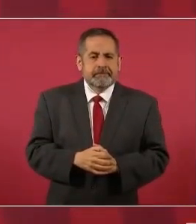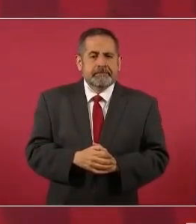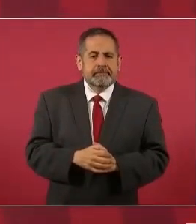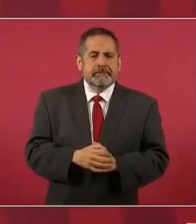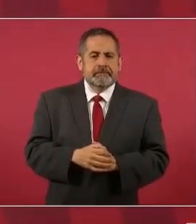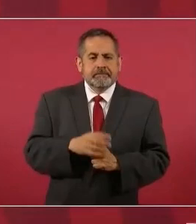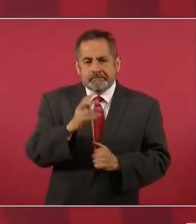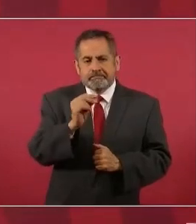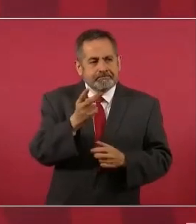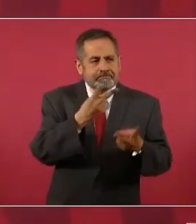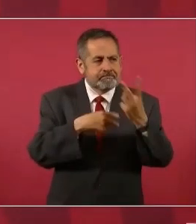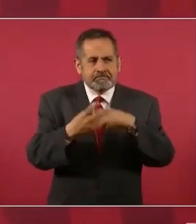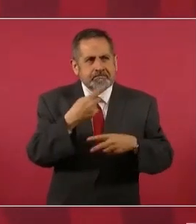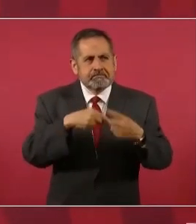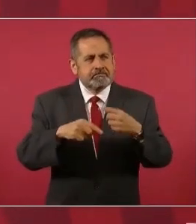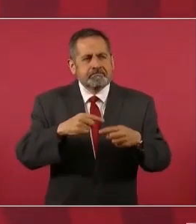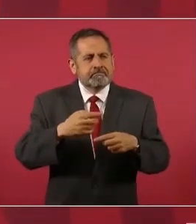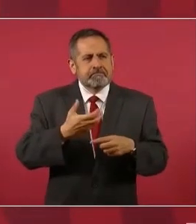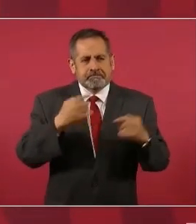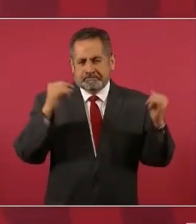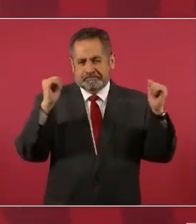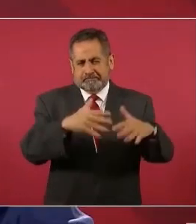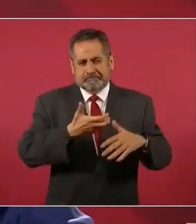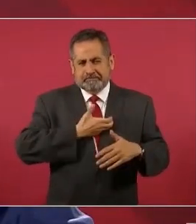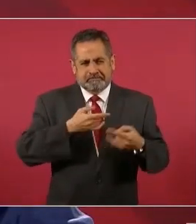por eso no vinieron al Zócalo.